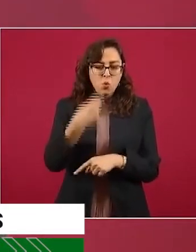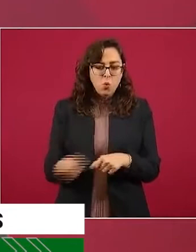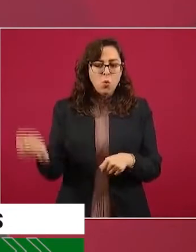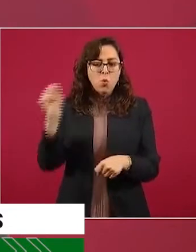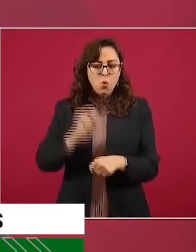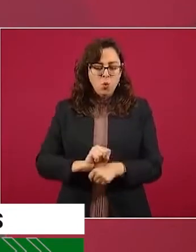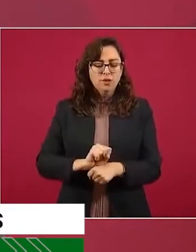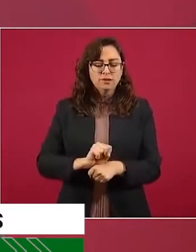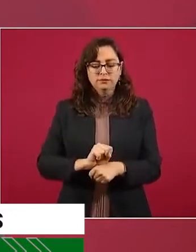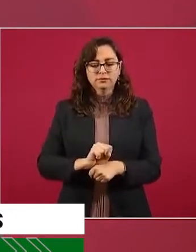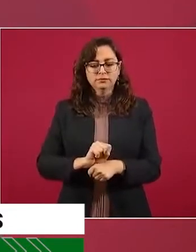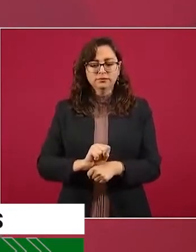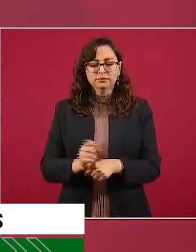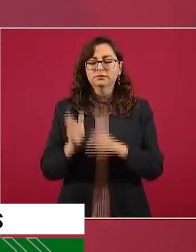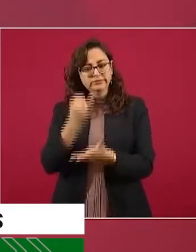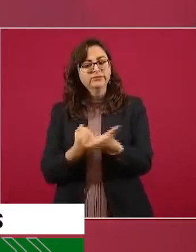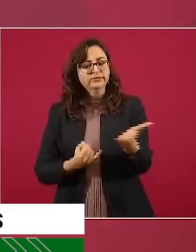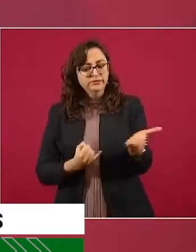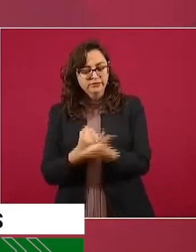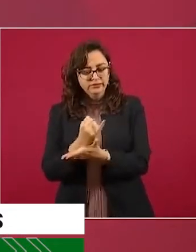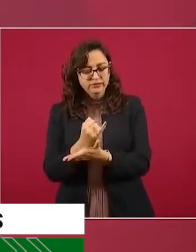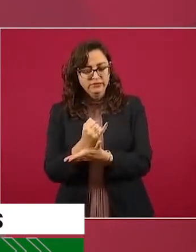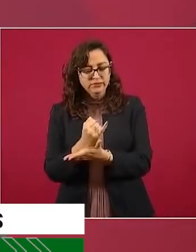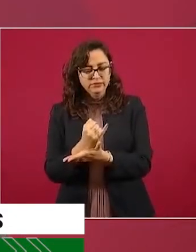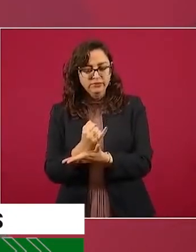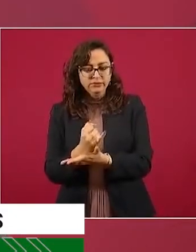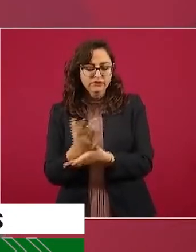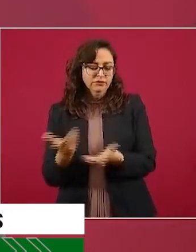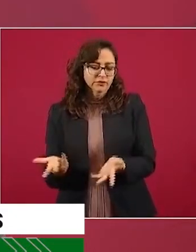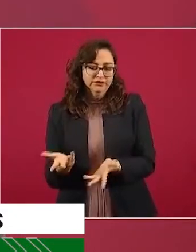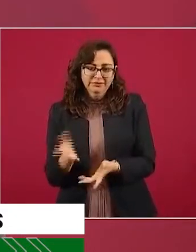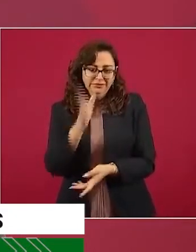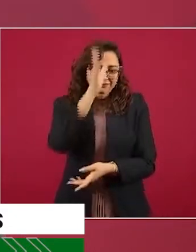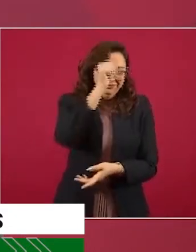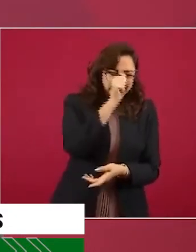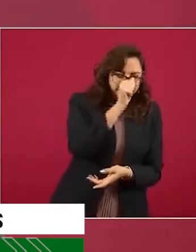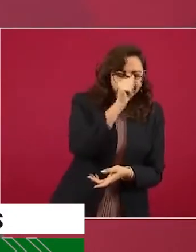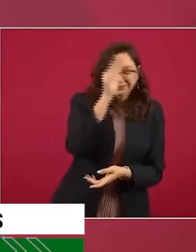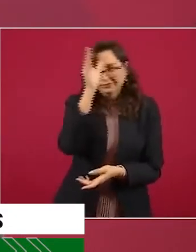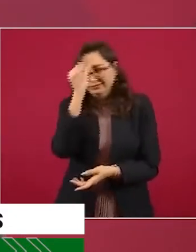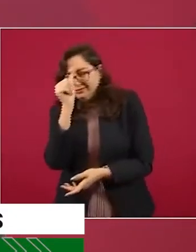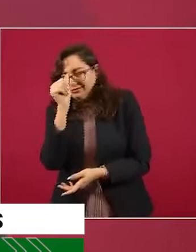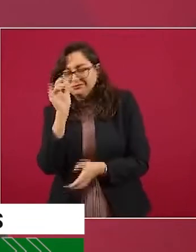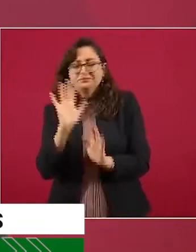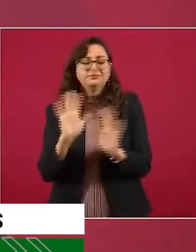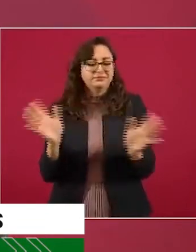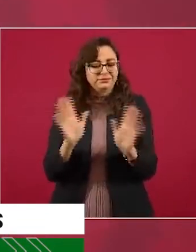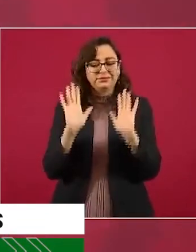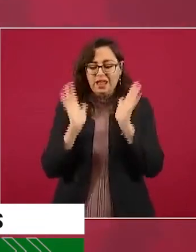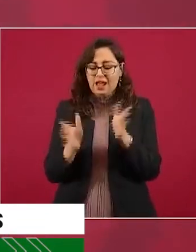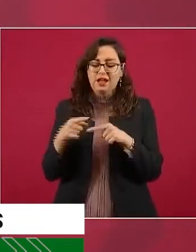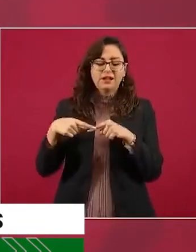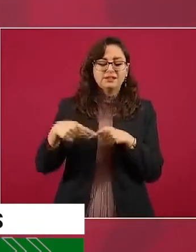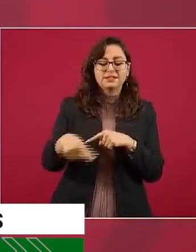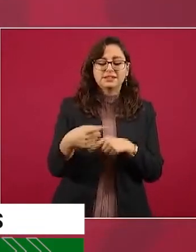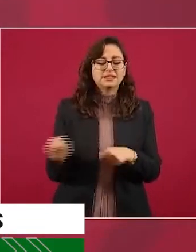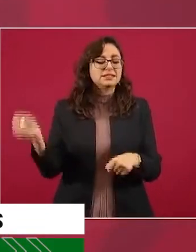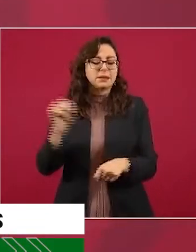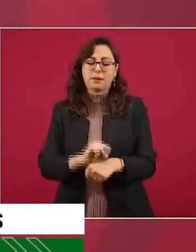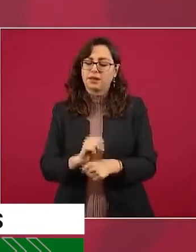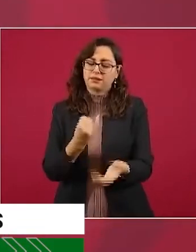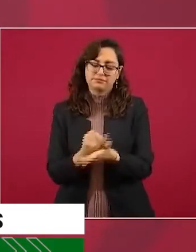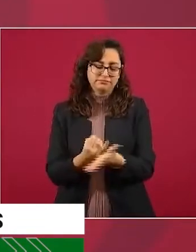un acuerdo, en un sentido o en otro. Pero ya esta semana se resuelve